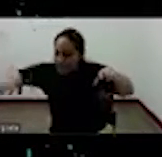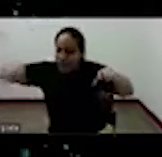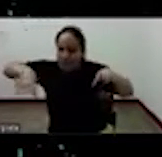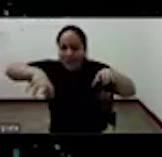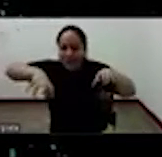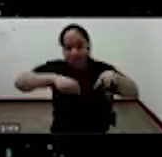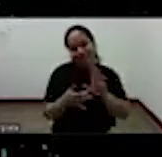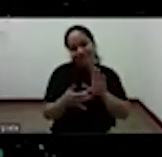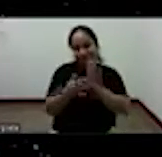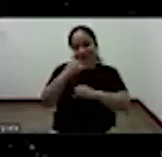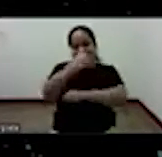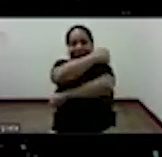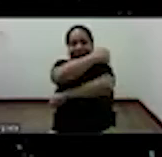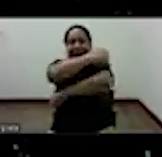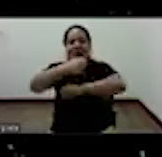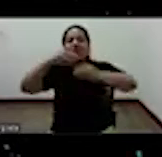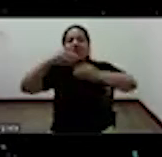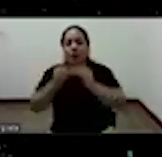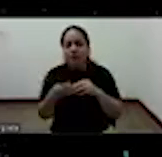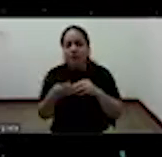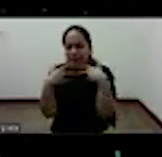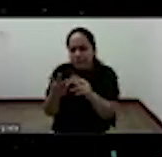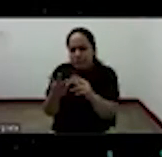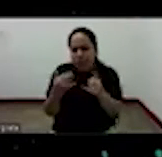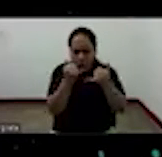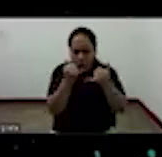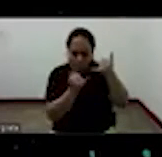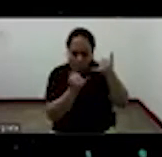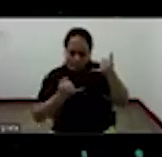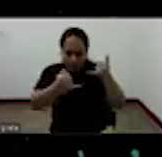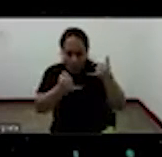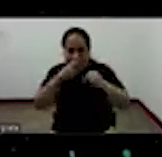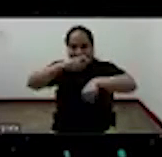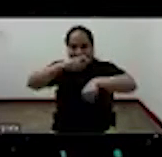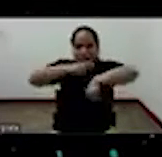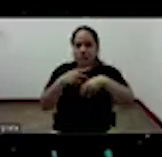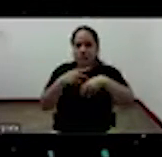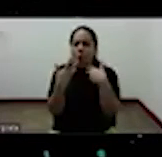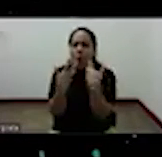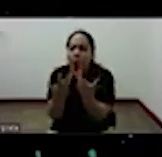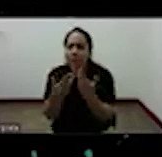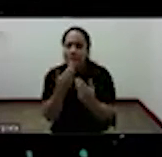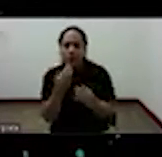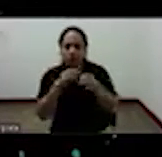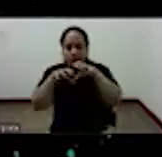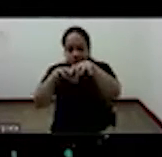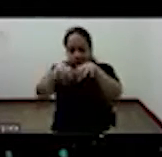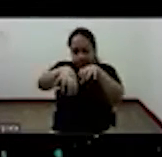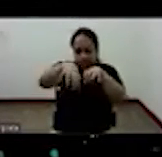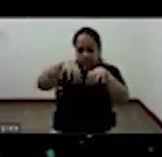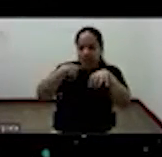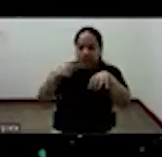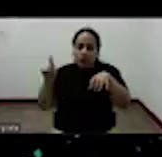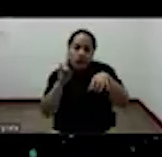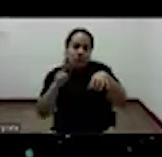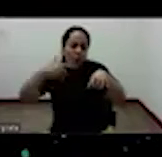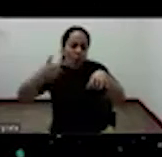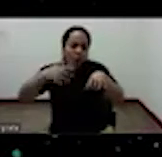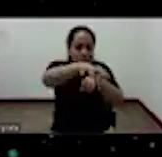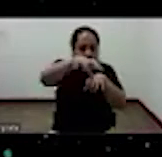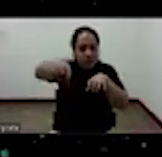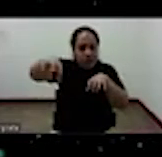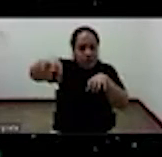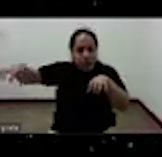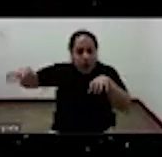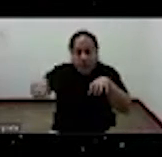digamos, un poco las operaciones, el eje temporal, cómo debía ser la morfología de los sonidos, cómo debía operar, un poco